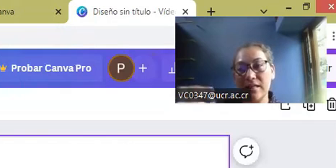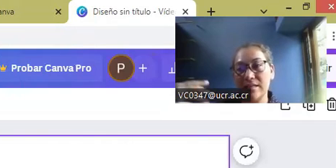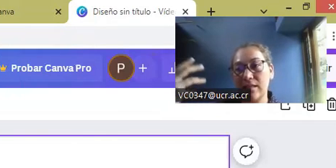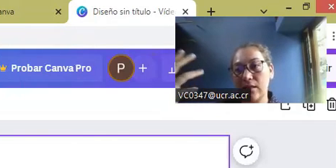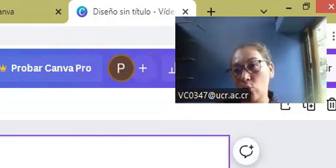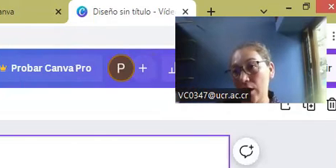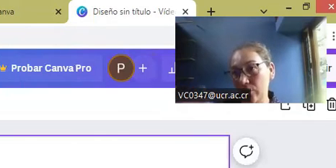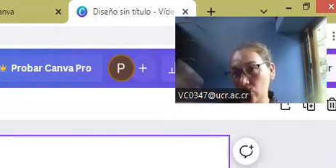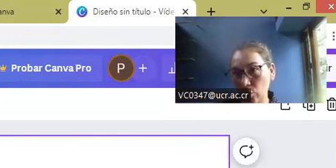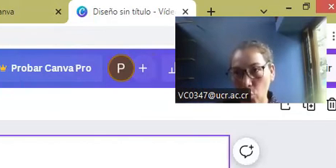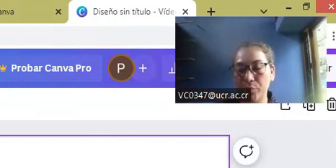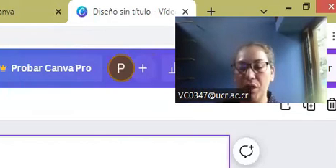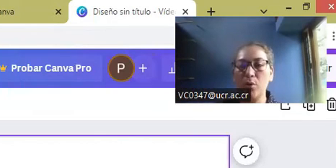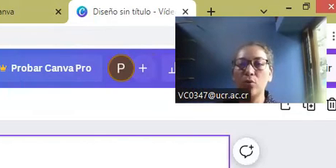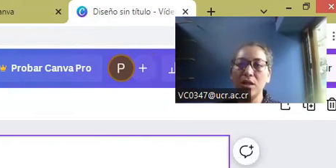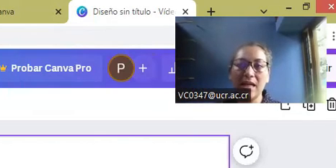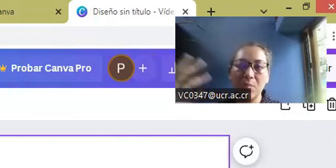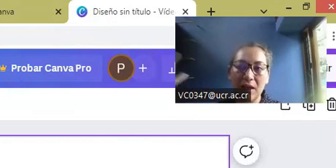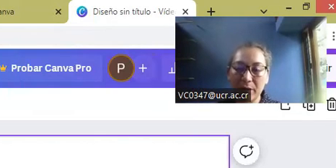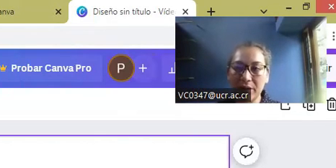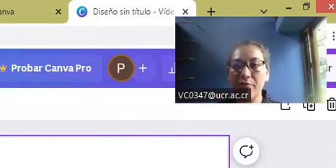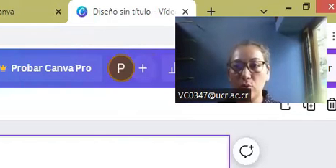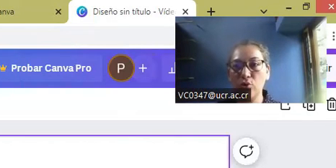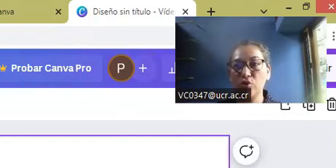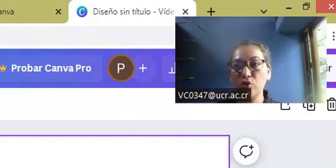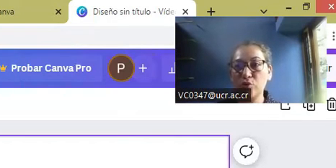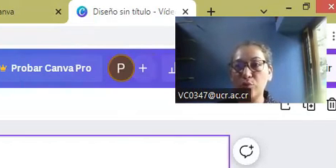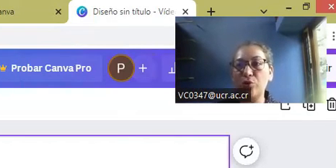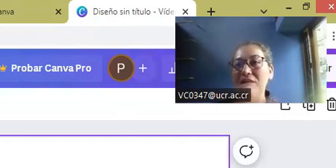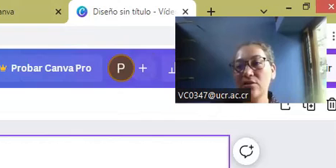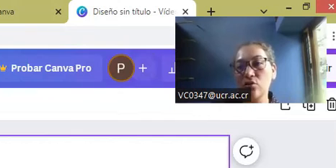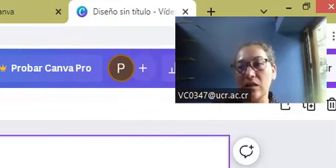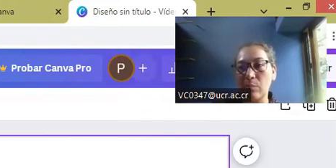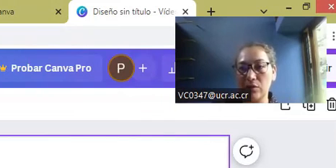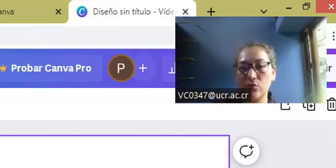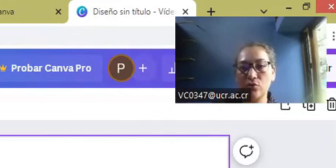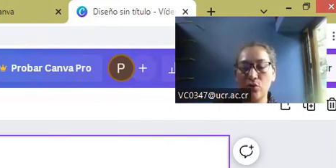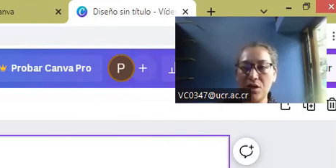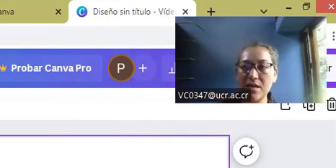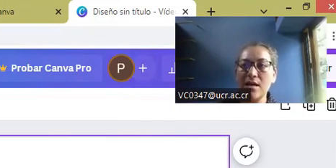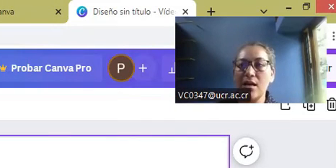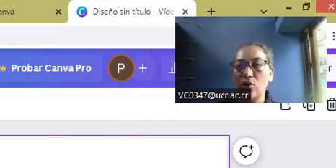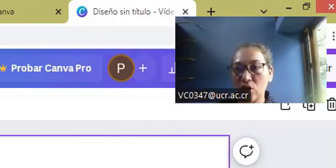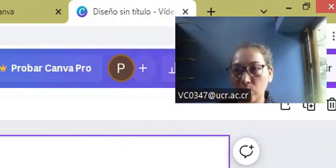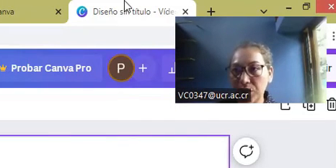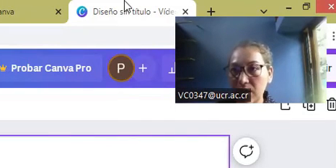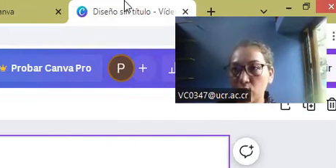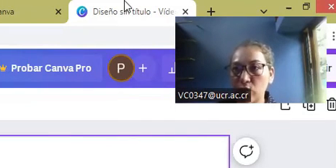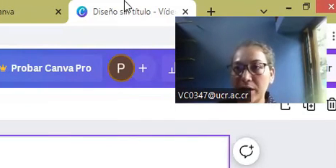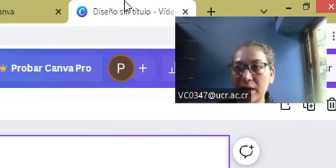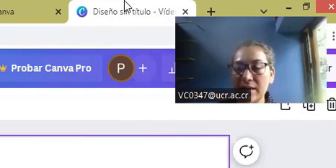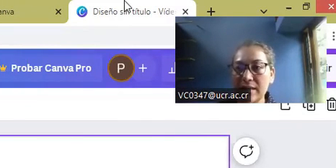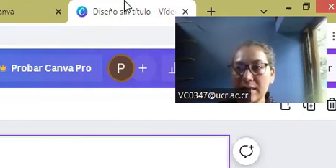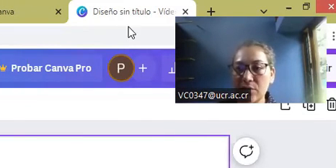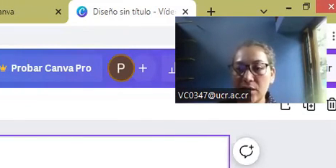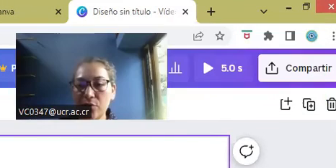grabar, cuándo y cómo, ¿de acuerdo? Y en mi carpeta de recursos voy a tener estos elementos, ¿ok? Entonces, por ejemplo,